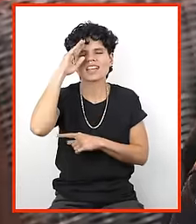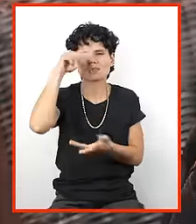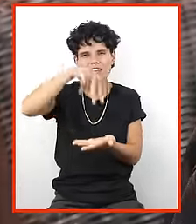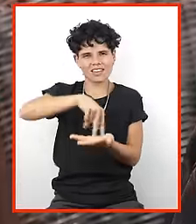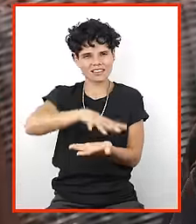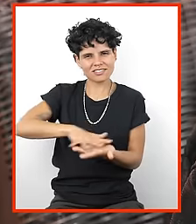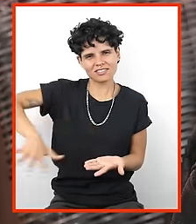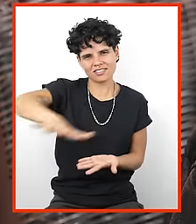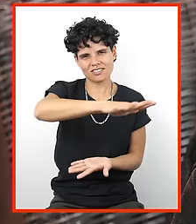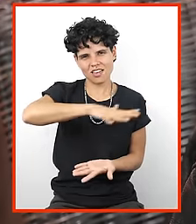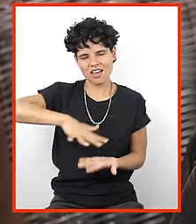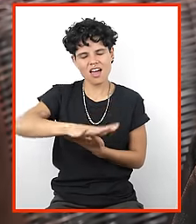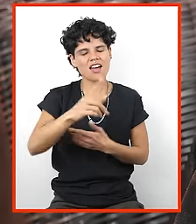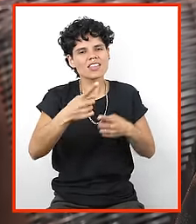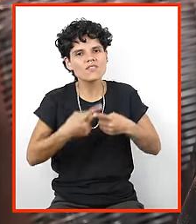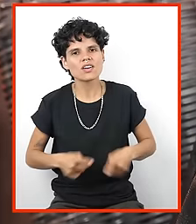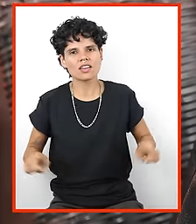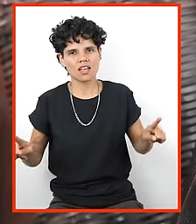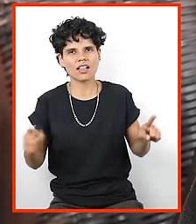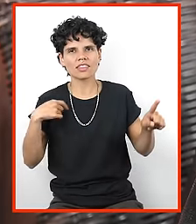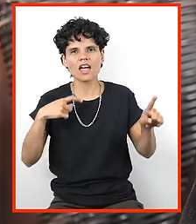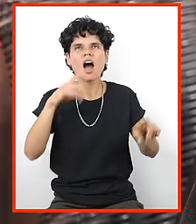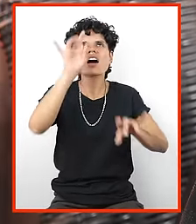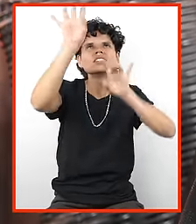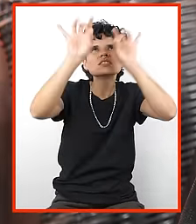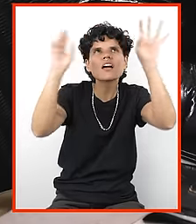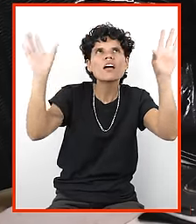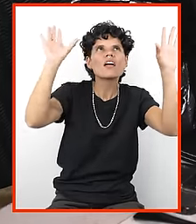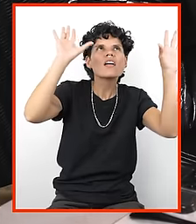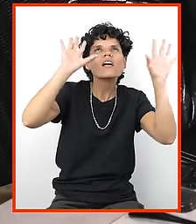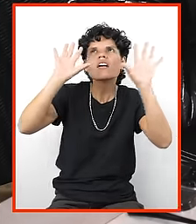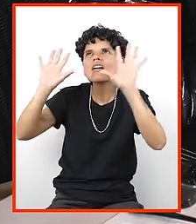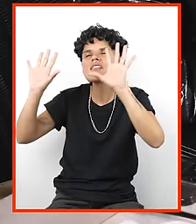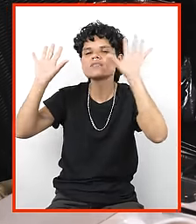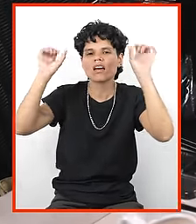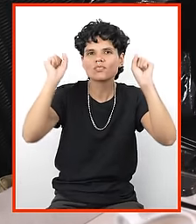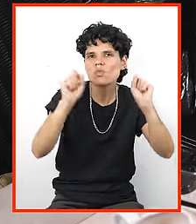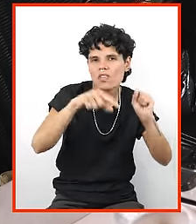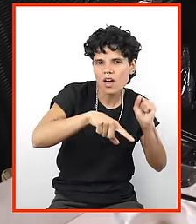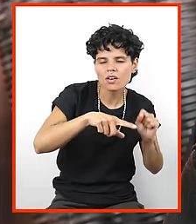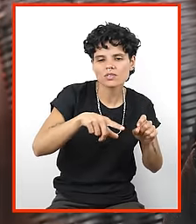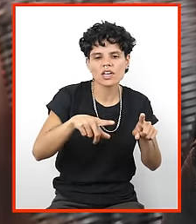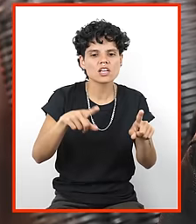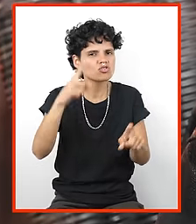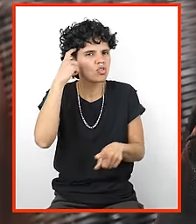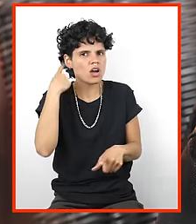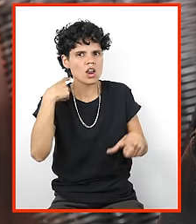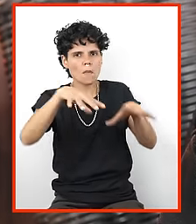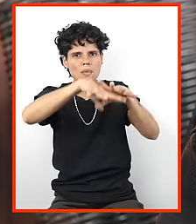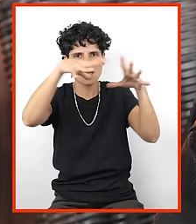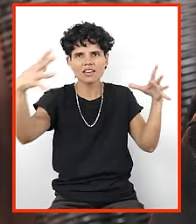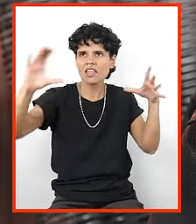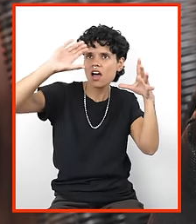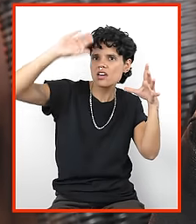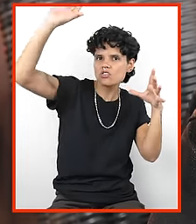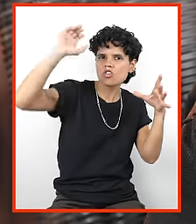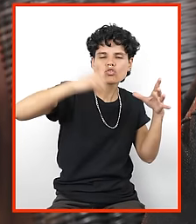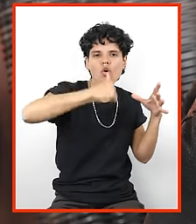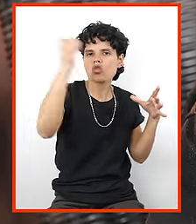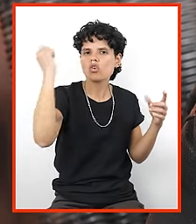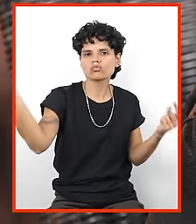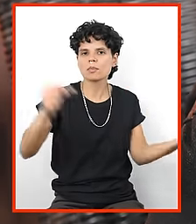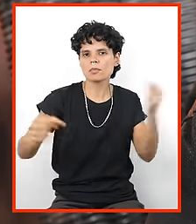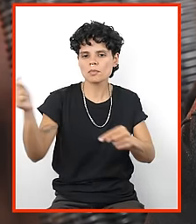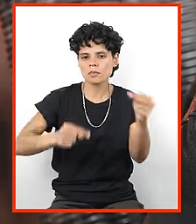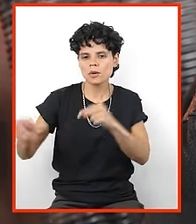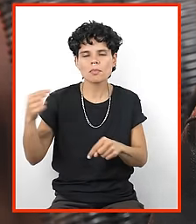como que sea distinto y como ver las estrellas. Y el planetario, creo que todos hemos ido al planetario, pero nunca